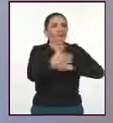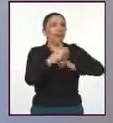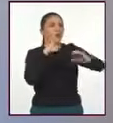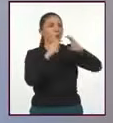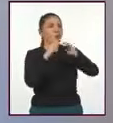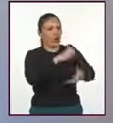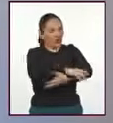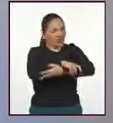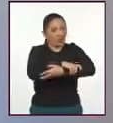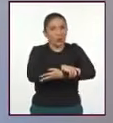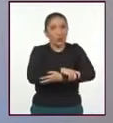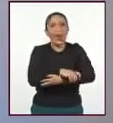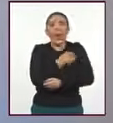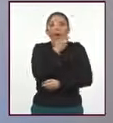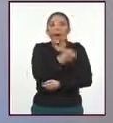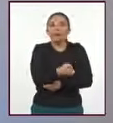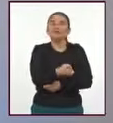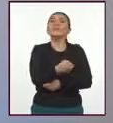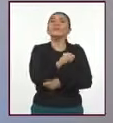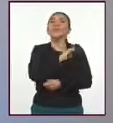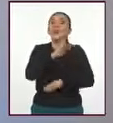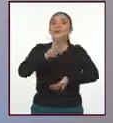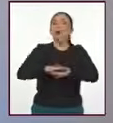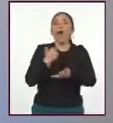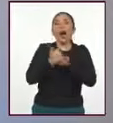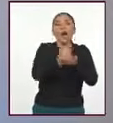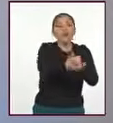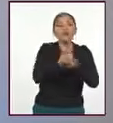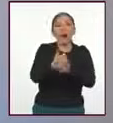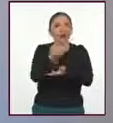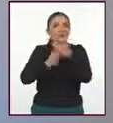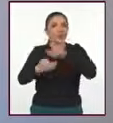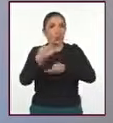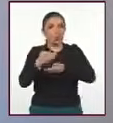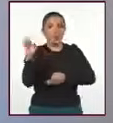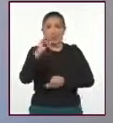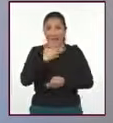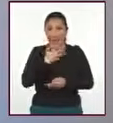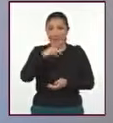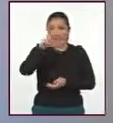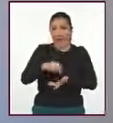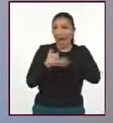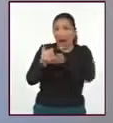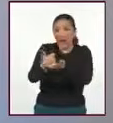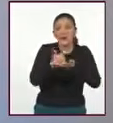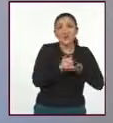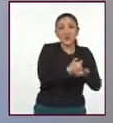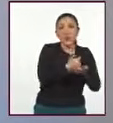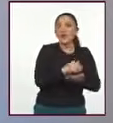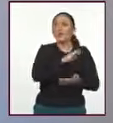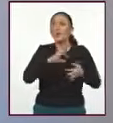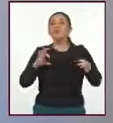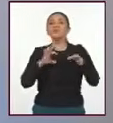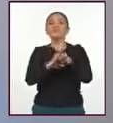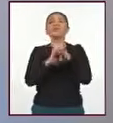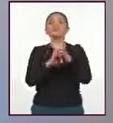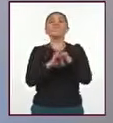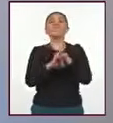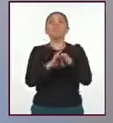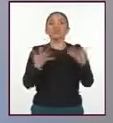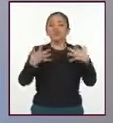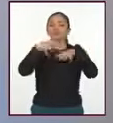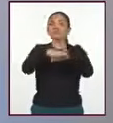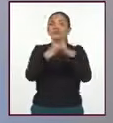solidaridad, en las cuales pues nos apoyamos entre todos. Si nos apoyamos entre todos, formamos un tejido